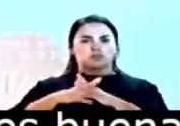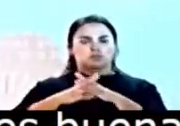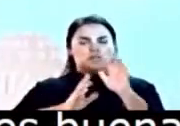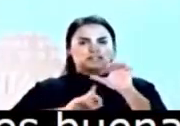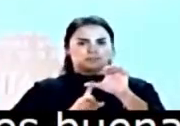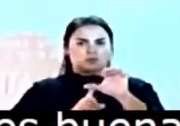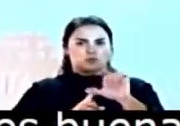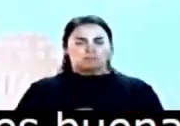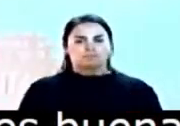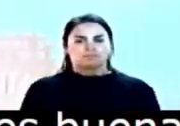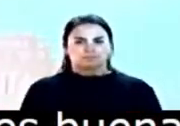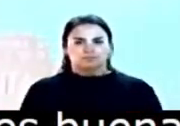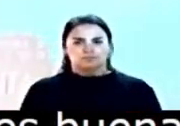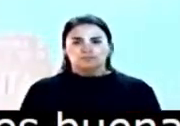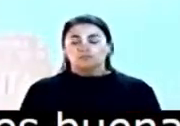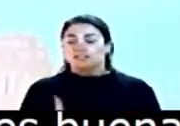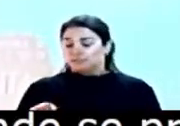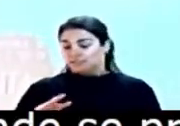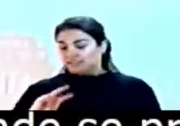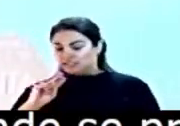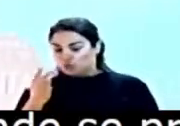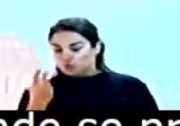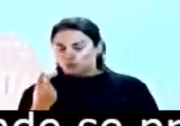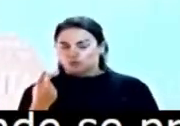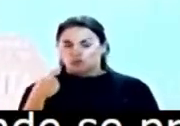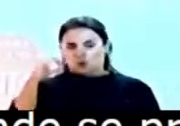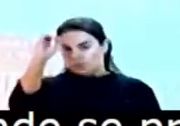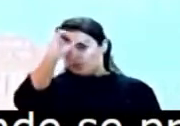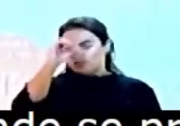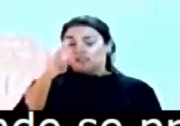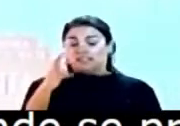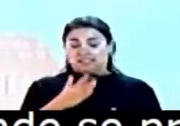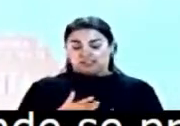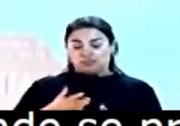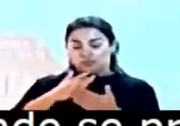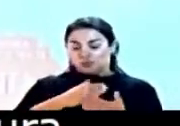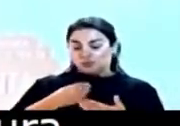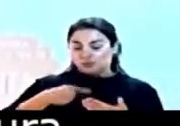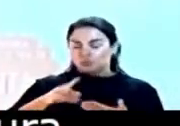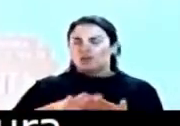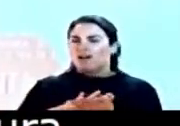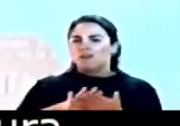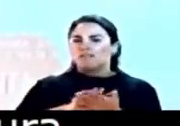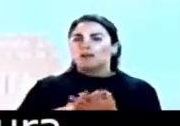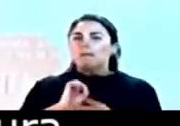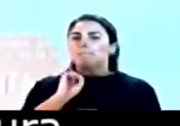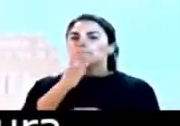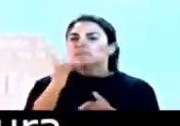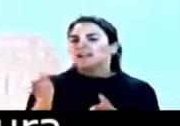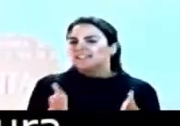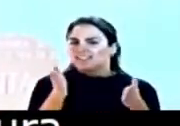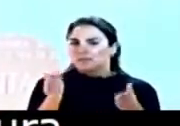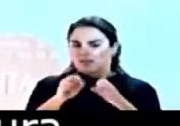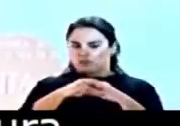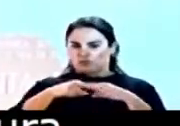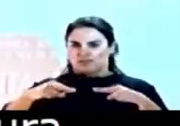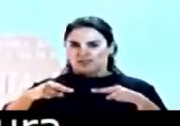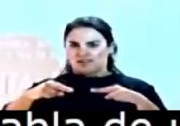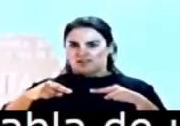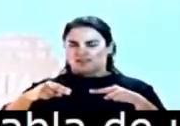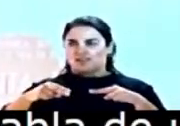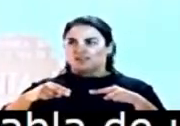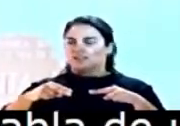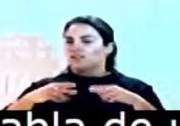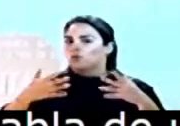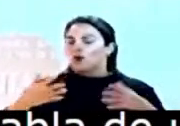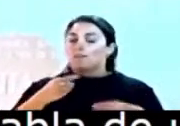Extremadura. En segundo lugar, ese estudio informativo habla de un primer tramo de autovía que sería